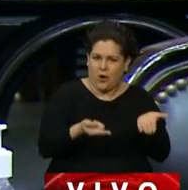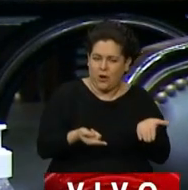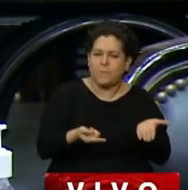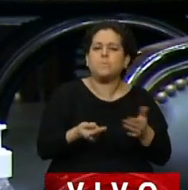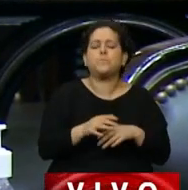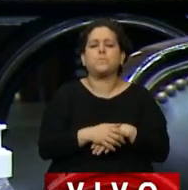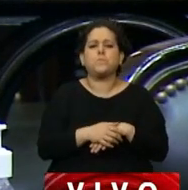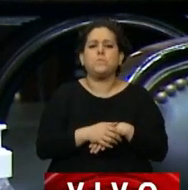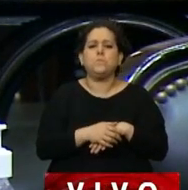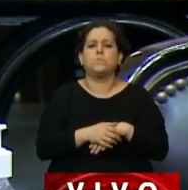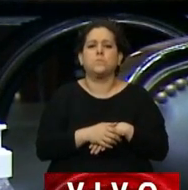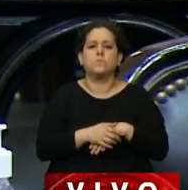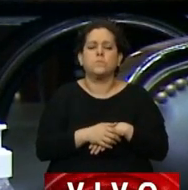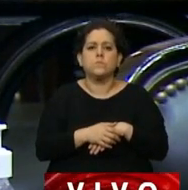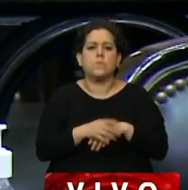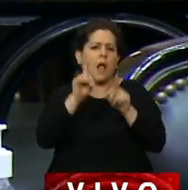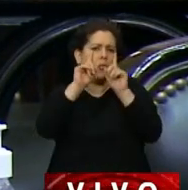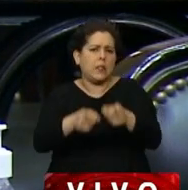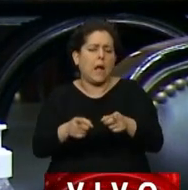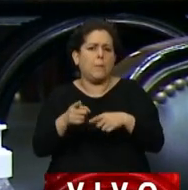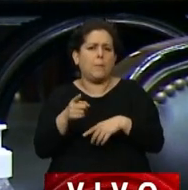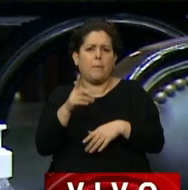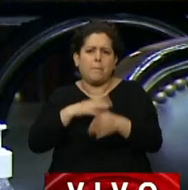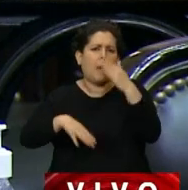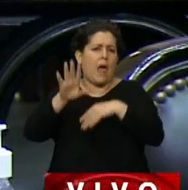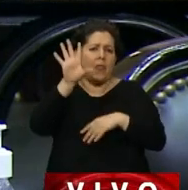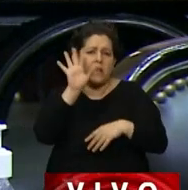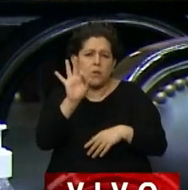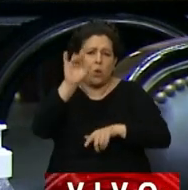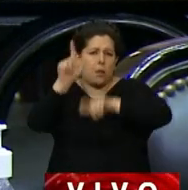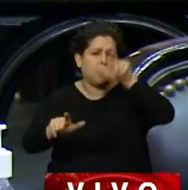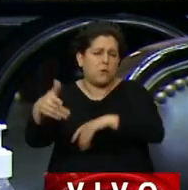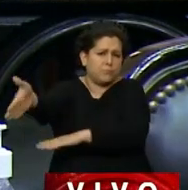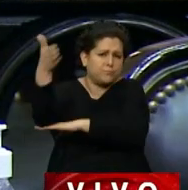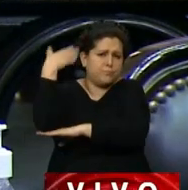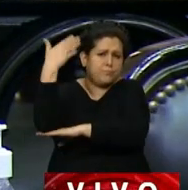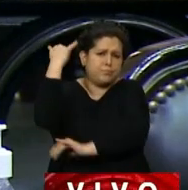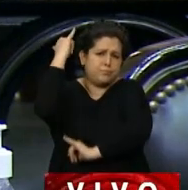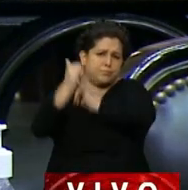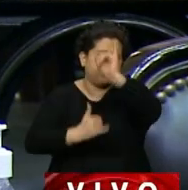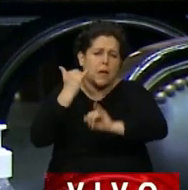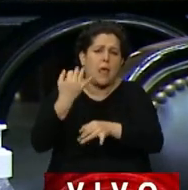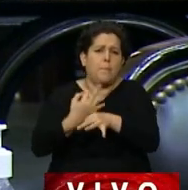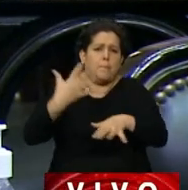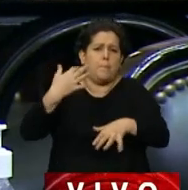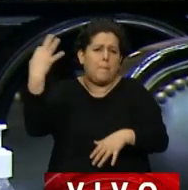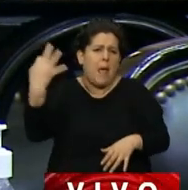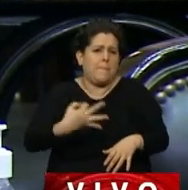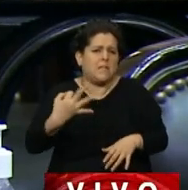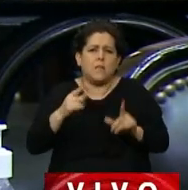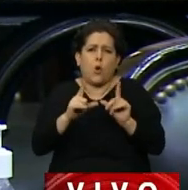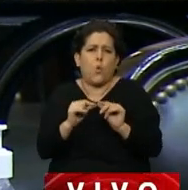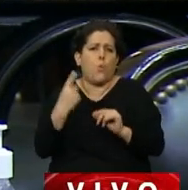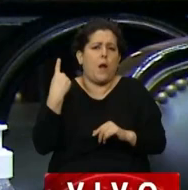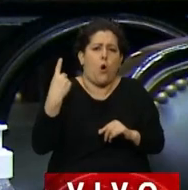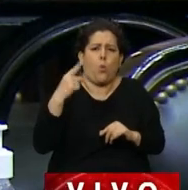Además de eso, escuchamos a más de 50 expositores, los especialistas número uno del país,